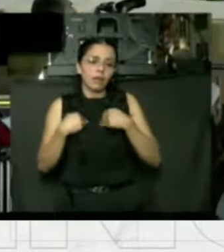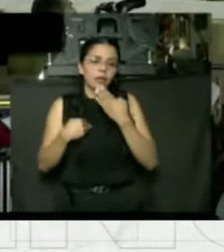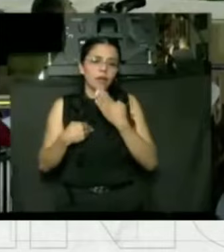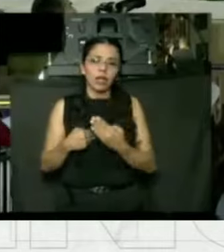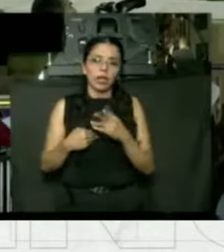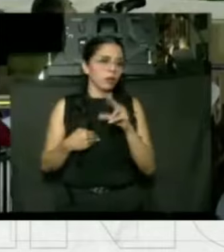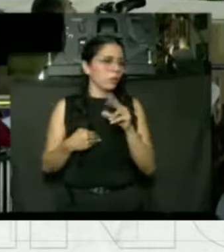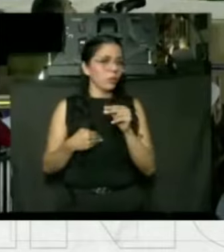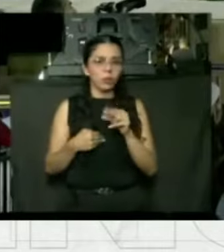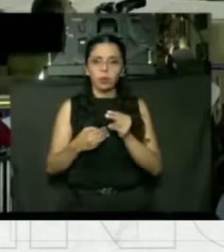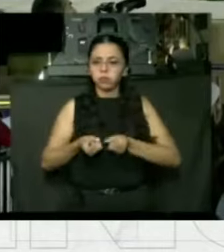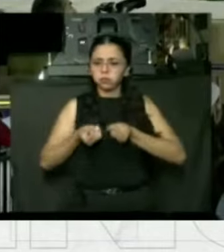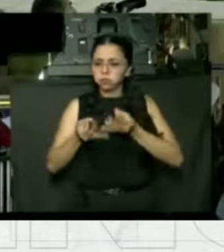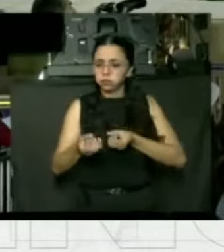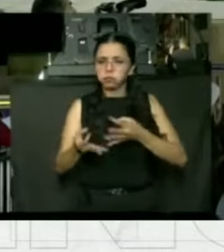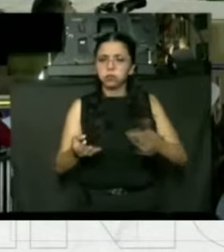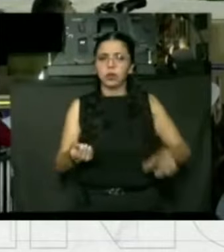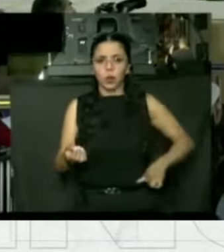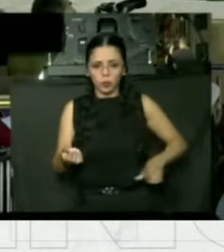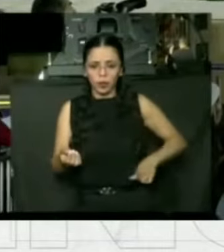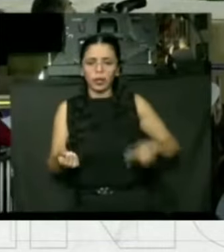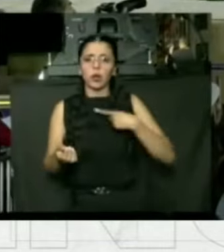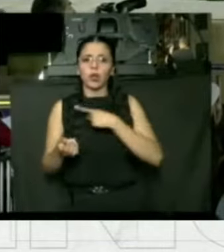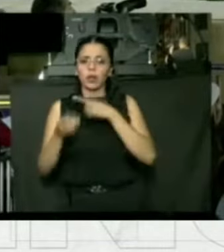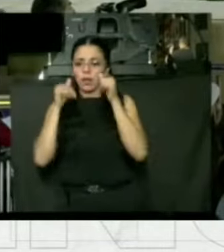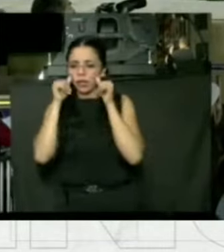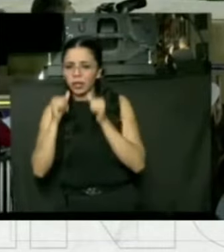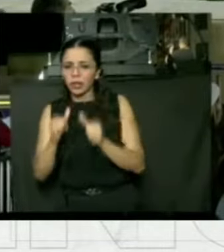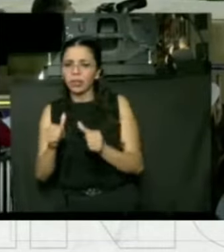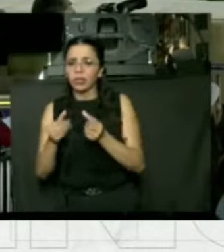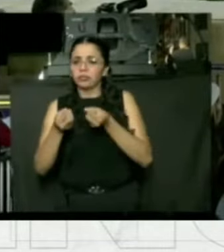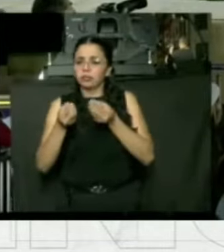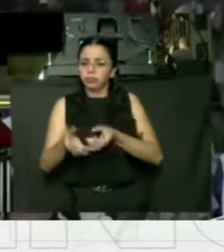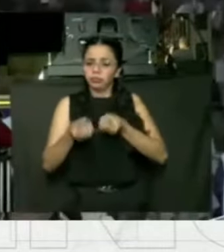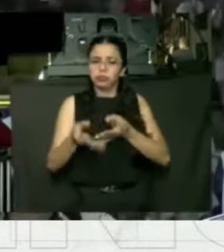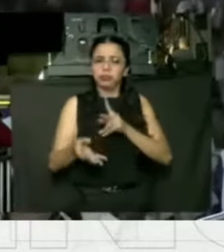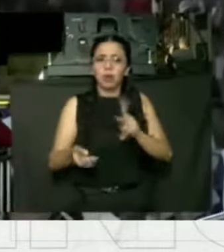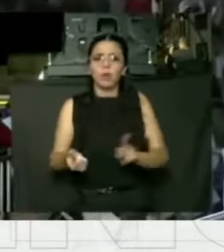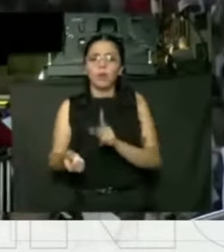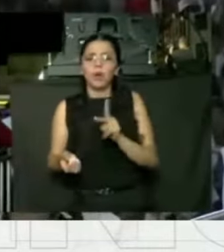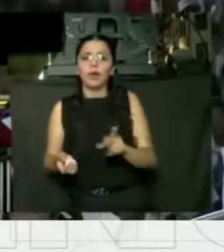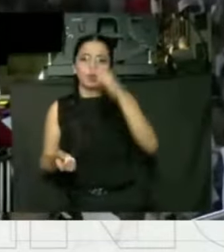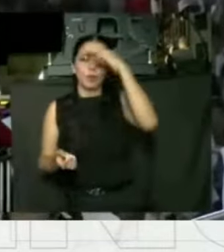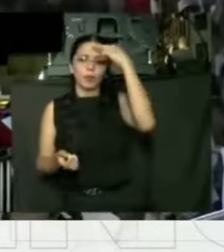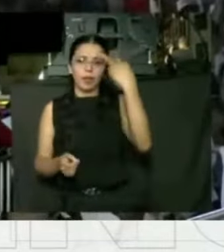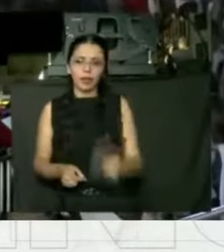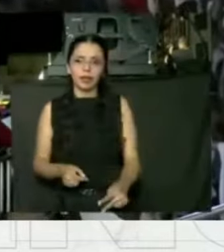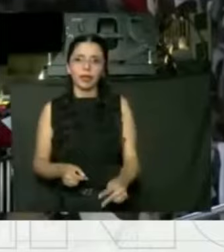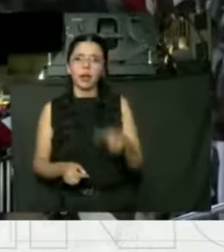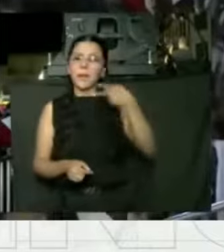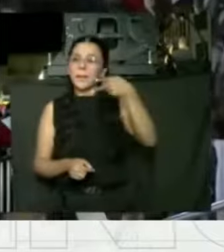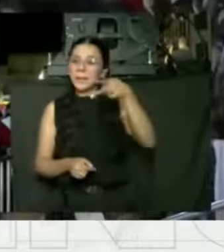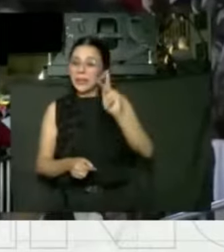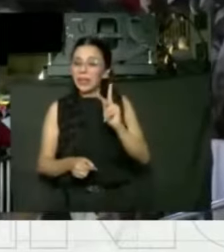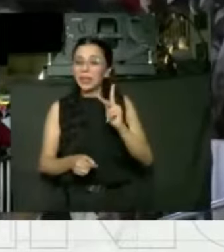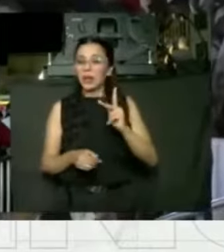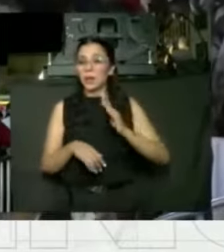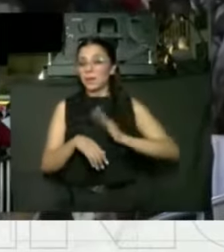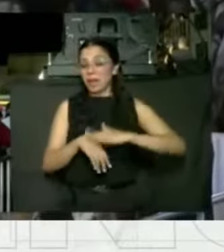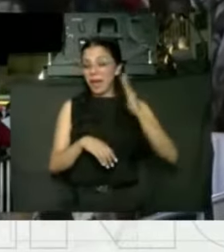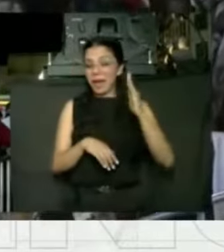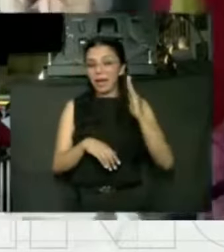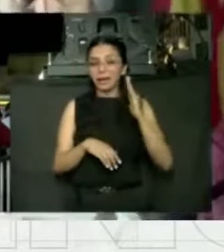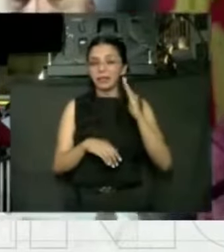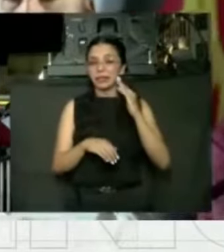El gobierno tiene que dedicarse al bienestar del pueblo de México. Pero además,